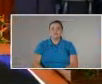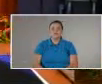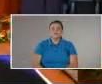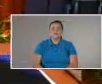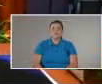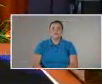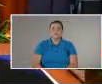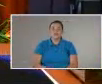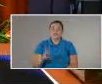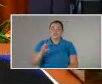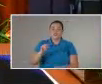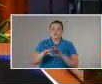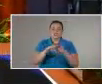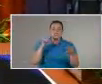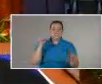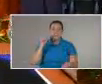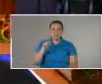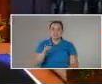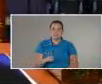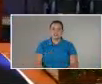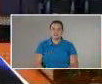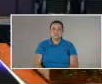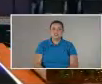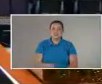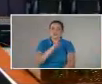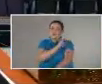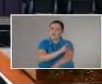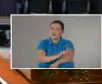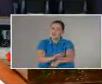intencionalmente y no salir de eso y seguir tratando de ser,